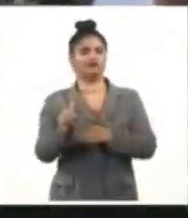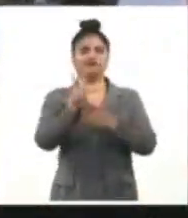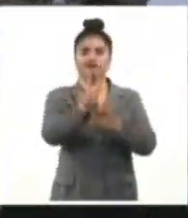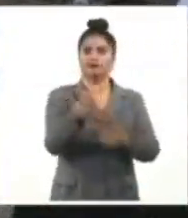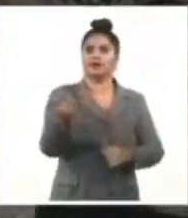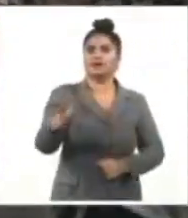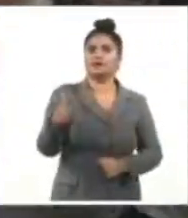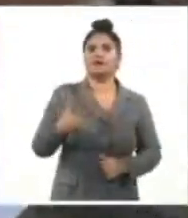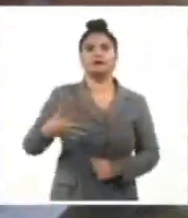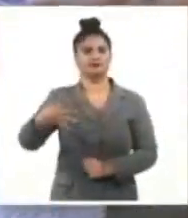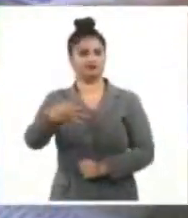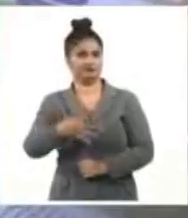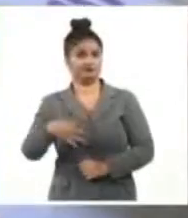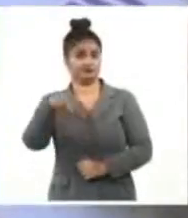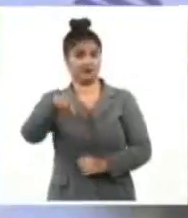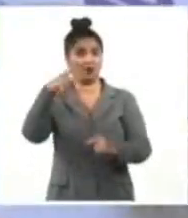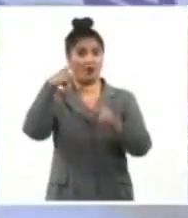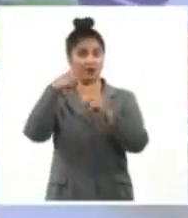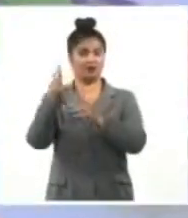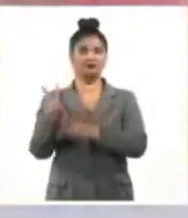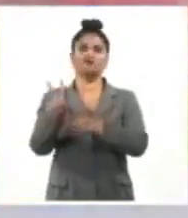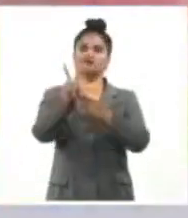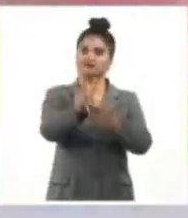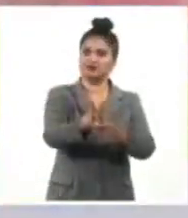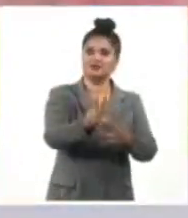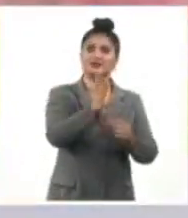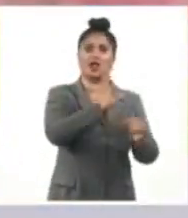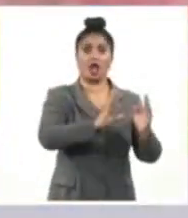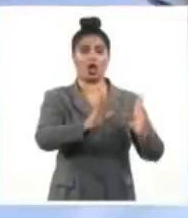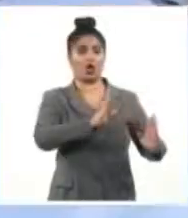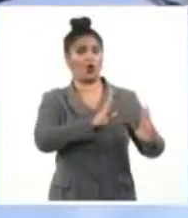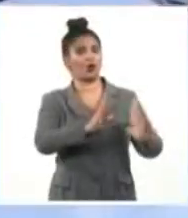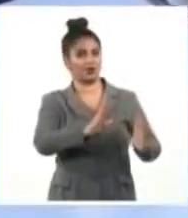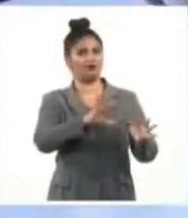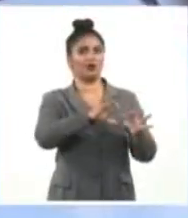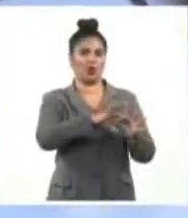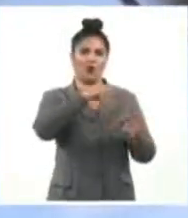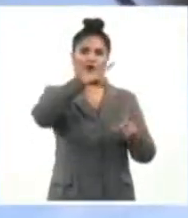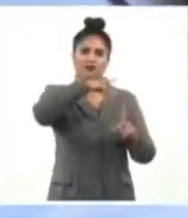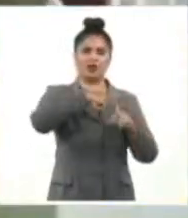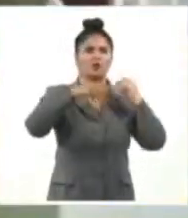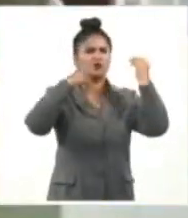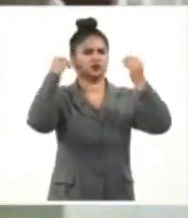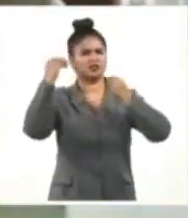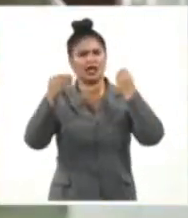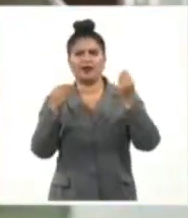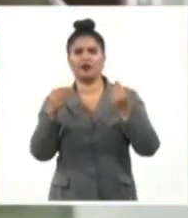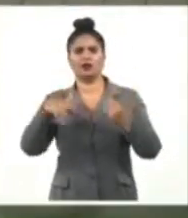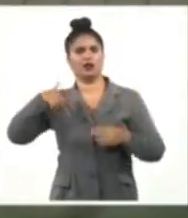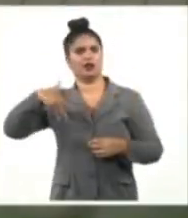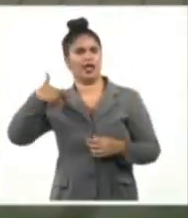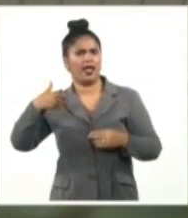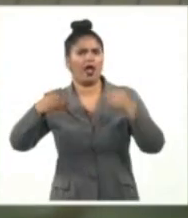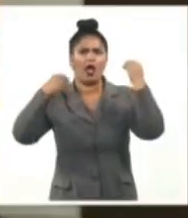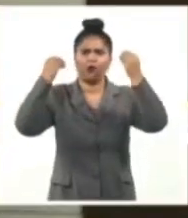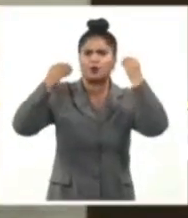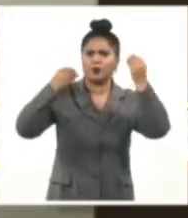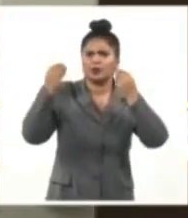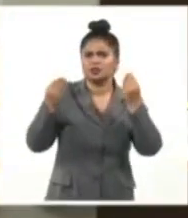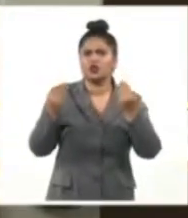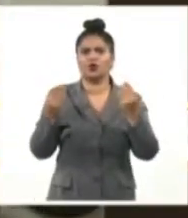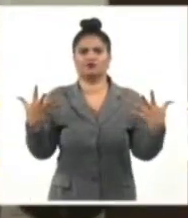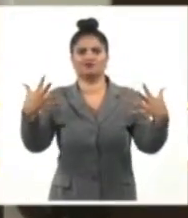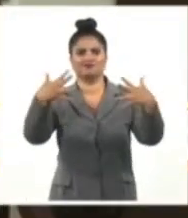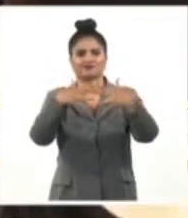los objetivos de la visita en el Alto Oriente en función de conocer sus preocupaciones profesionales, el proceso de aprendizaje y la vinculación con la ciencia,